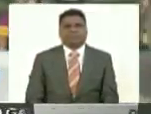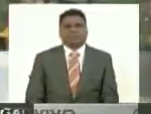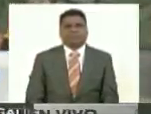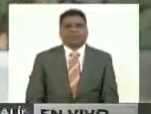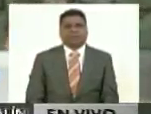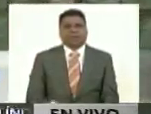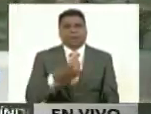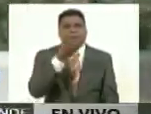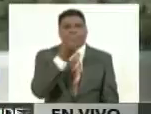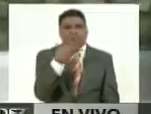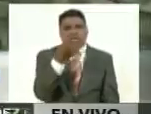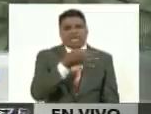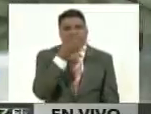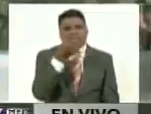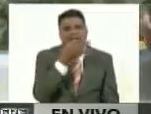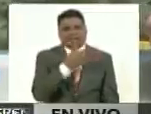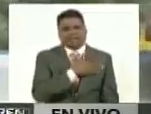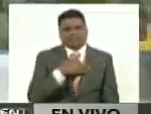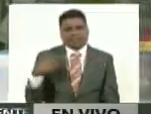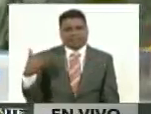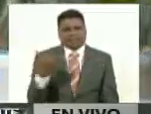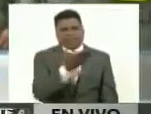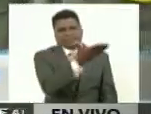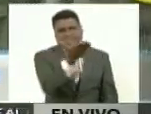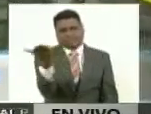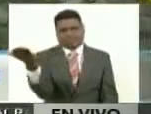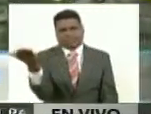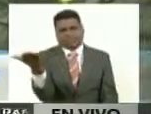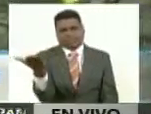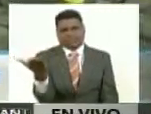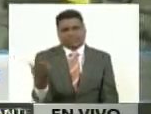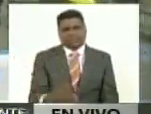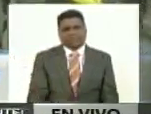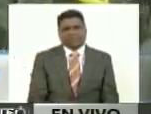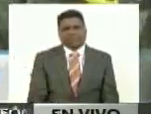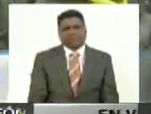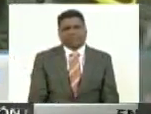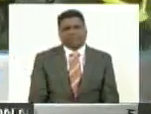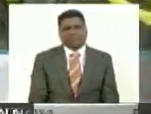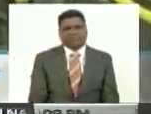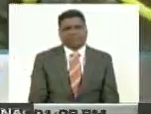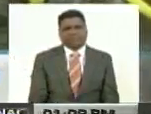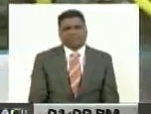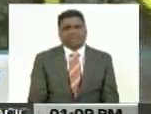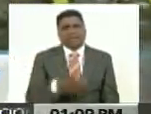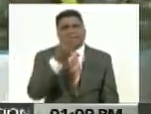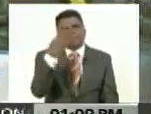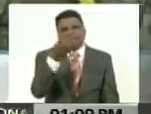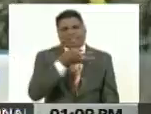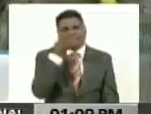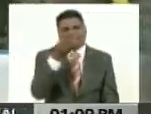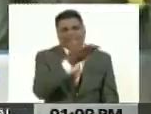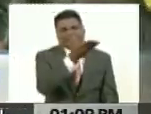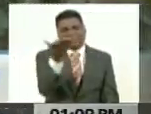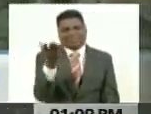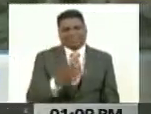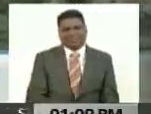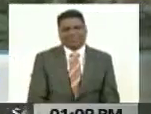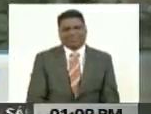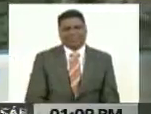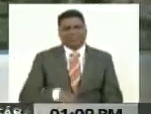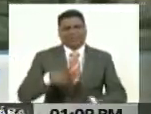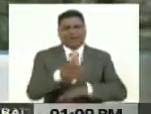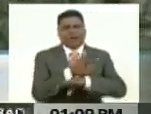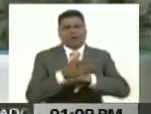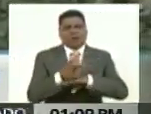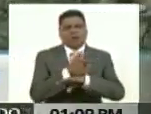Buenas tardes, queridos compañeros, queridas compañeras, compatriotas, camaradas. Muy buenas tardes, compañero gobernador, general